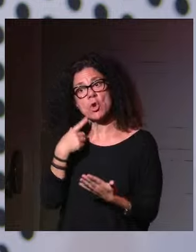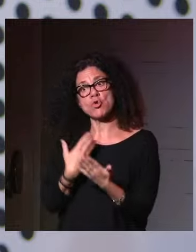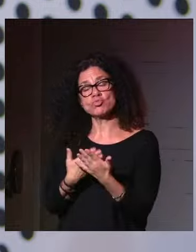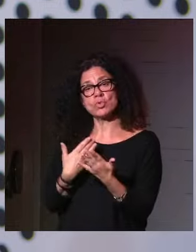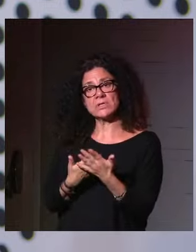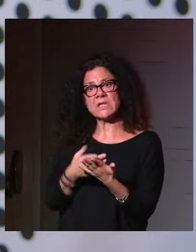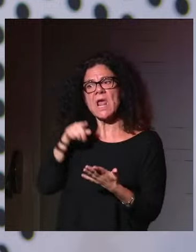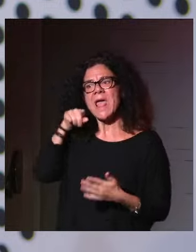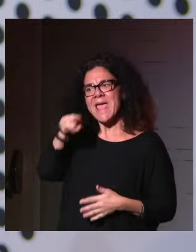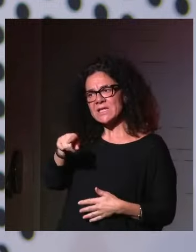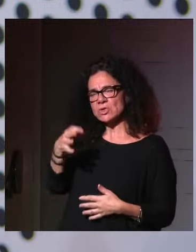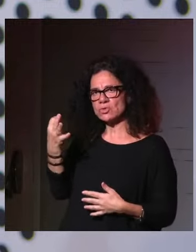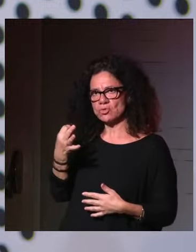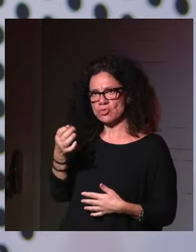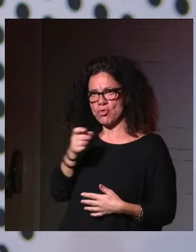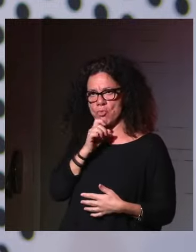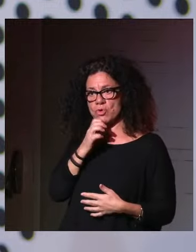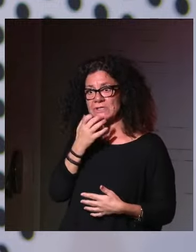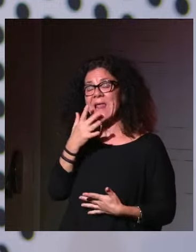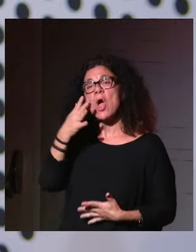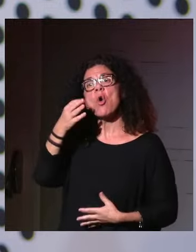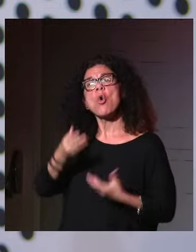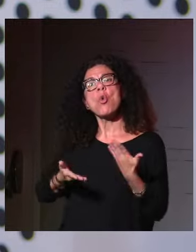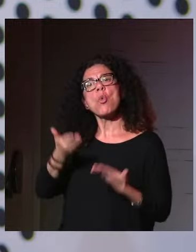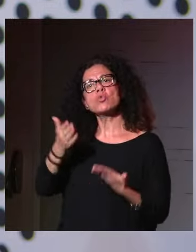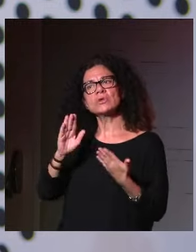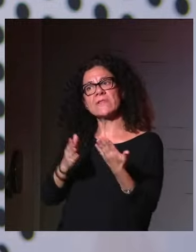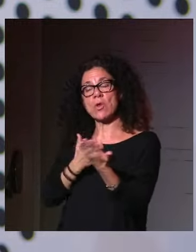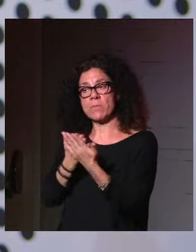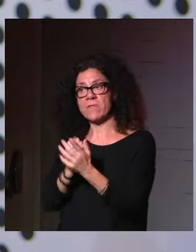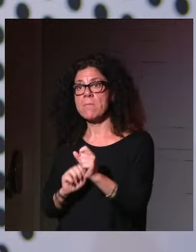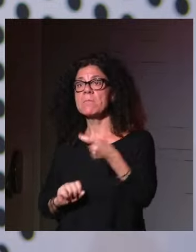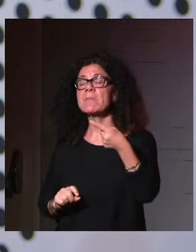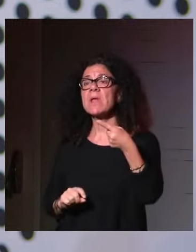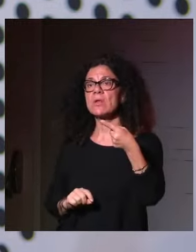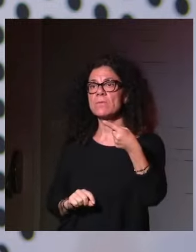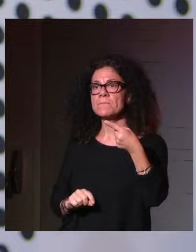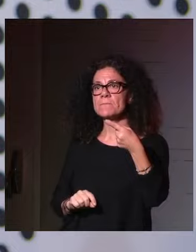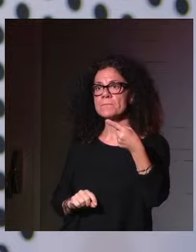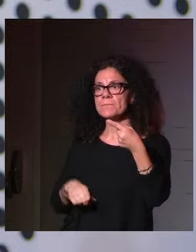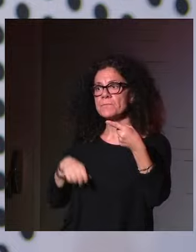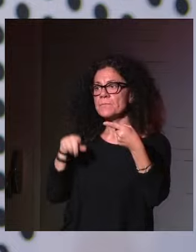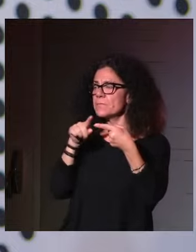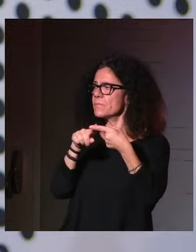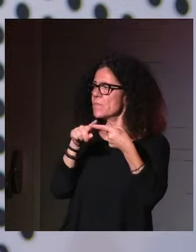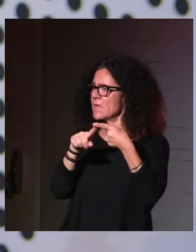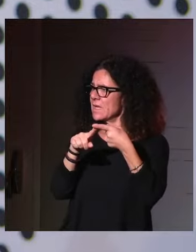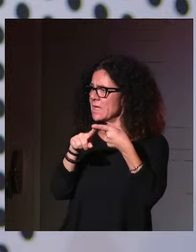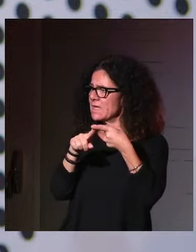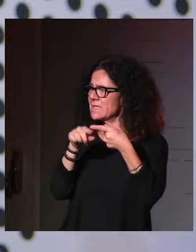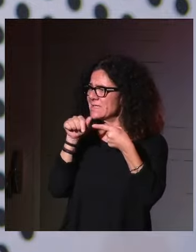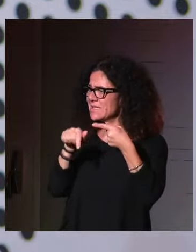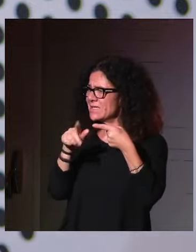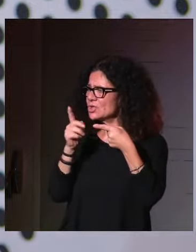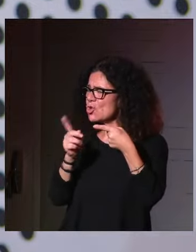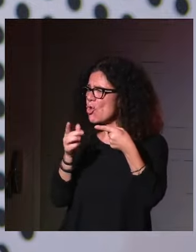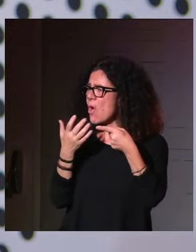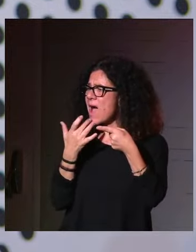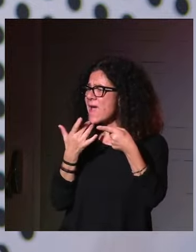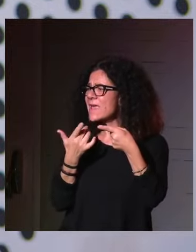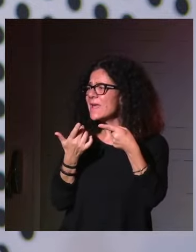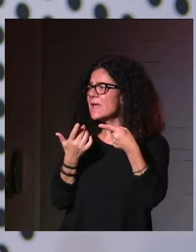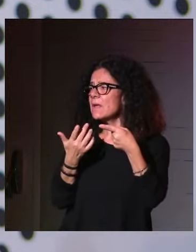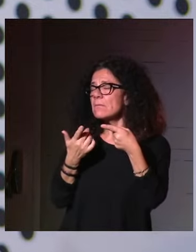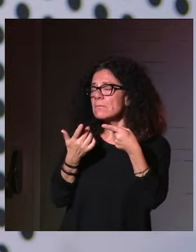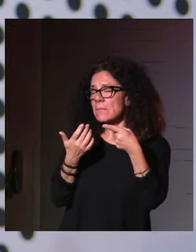opera esto cuando la justicia lo pide primero que Instagram o meta solo da el IP cuando hay una causa